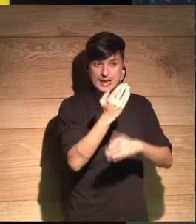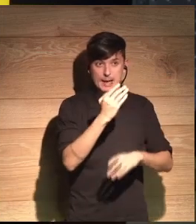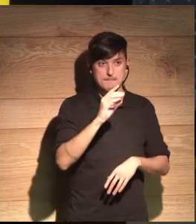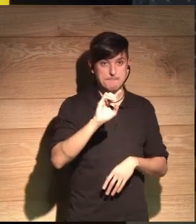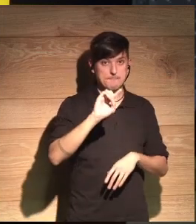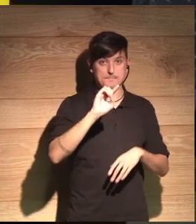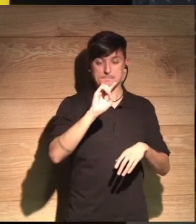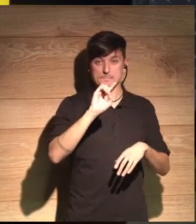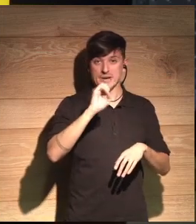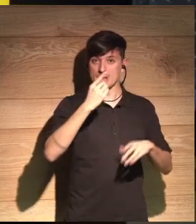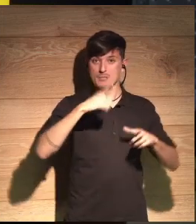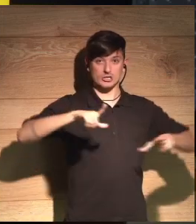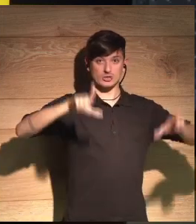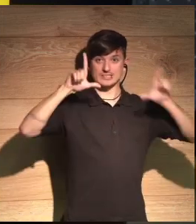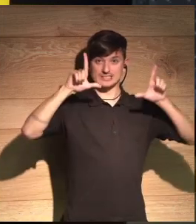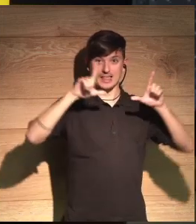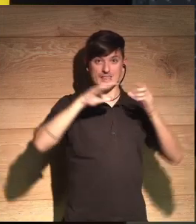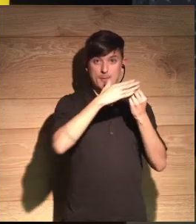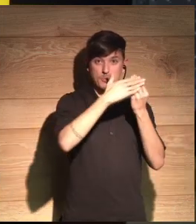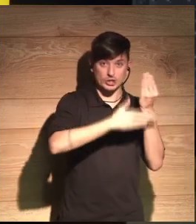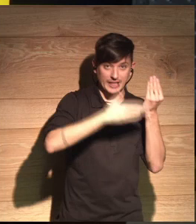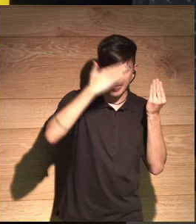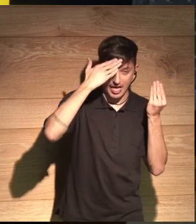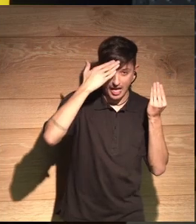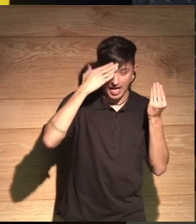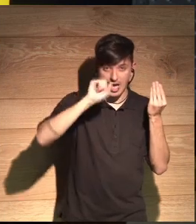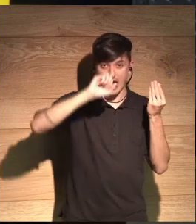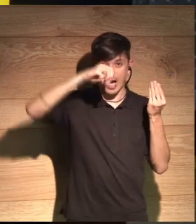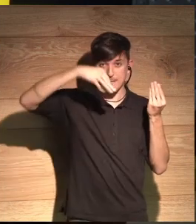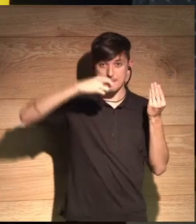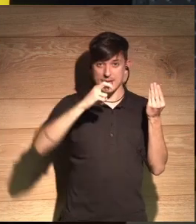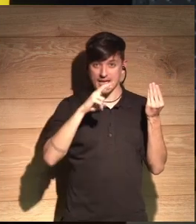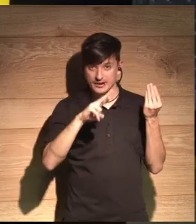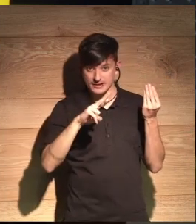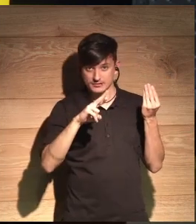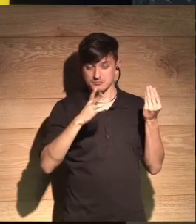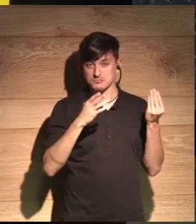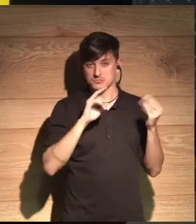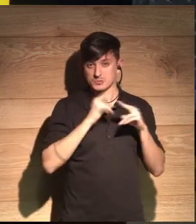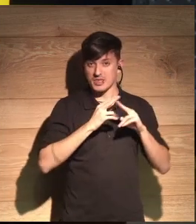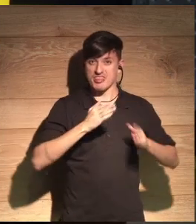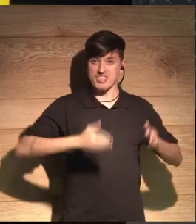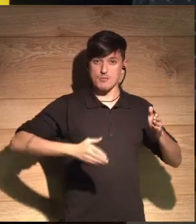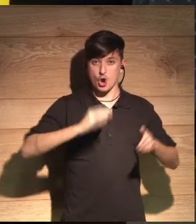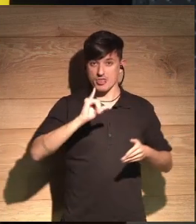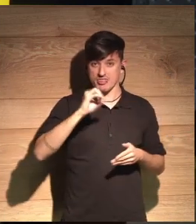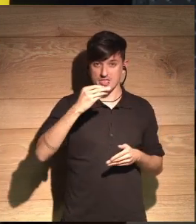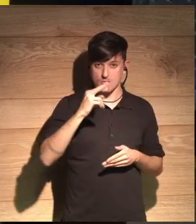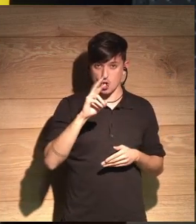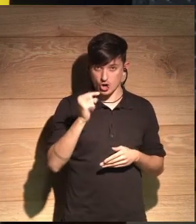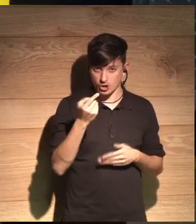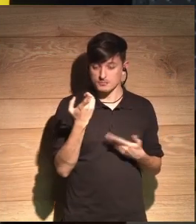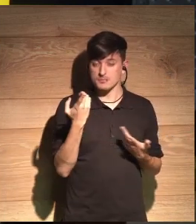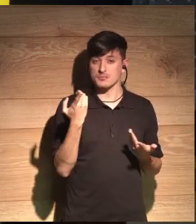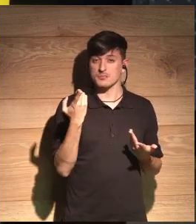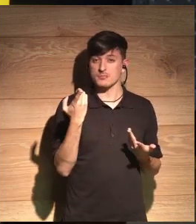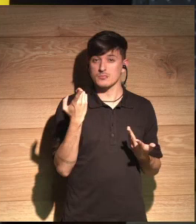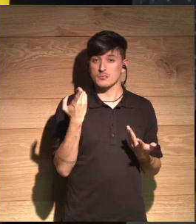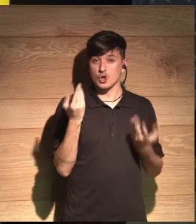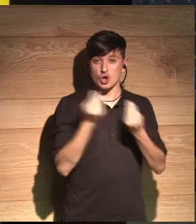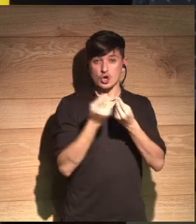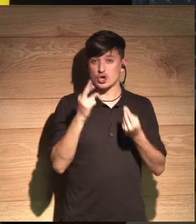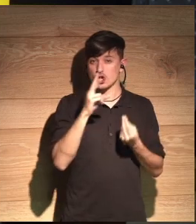protagonista de la portada en la nueva etapa amber case cyborg que estará con rob